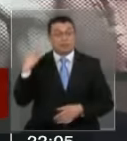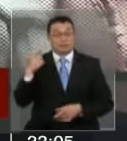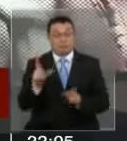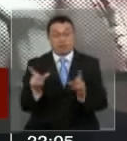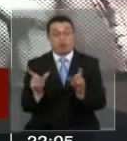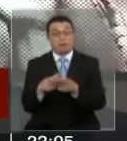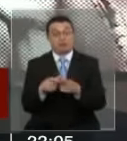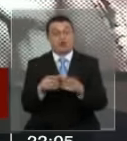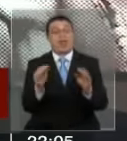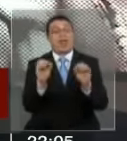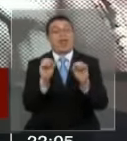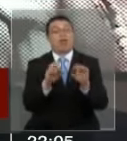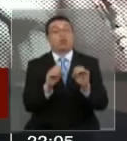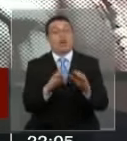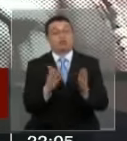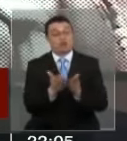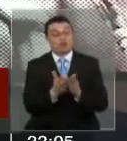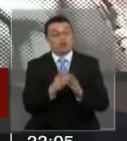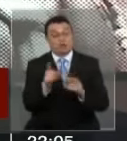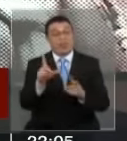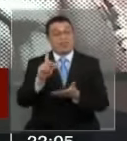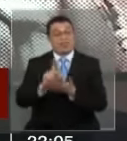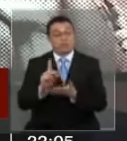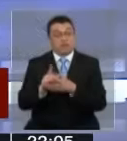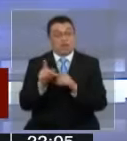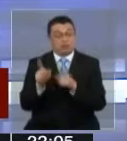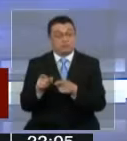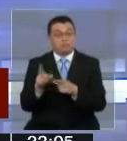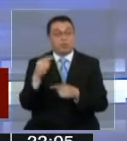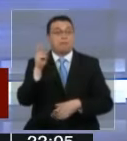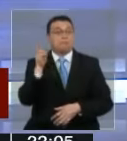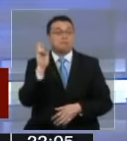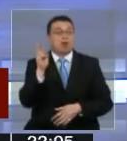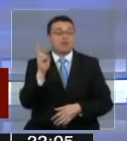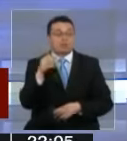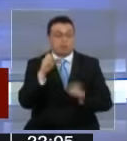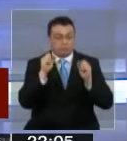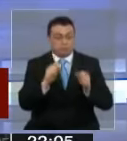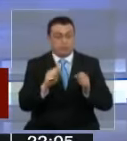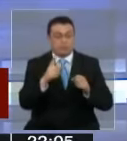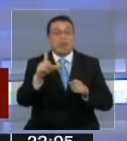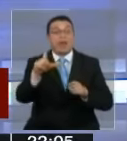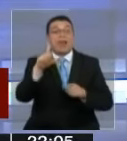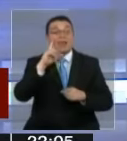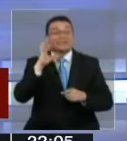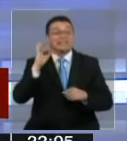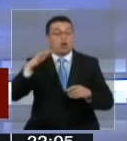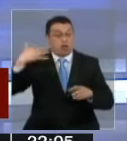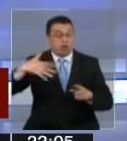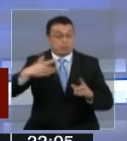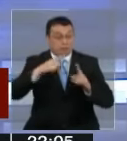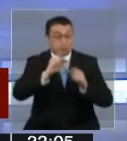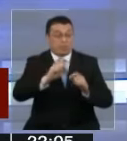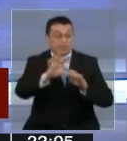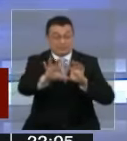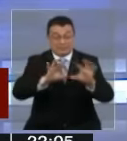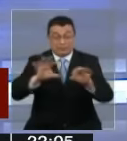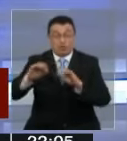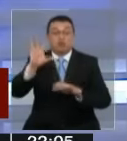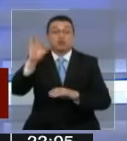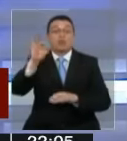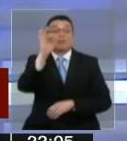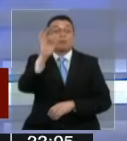de Educación de la Cámara de Diputados prohibió la posibilidad de que los liceos emblemáticos pudieran seleccionar al